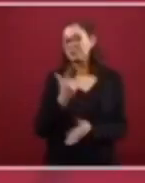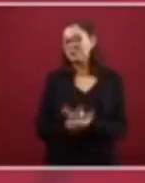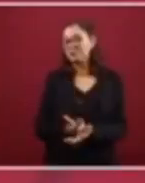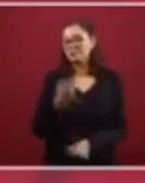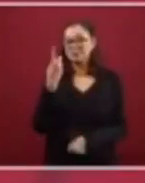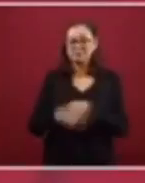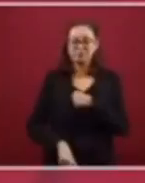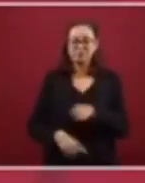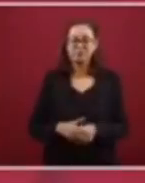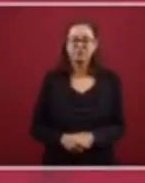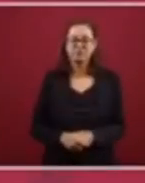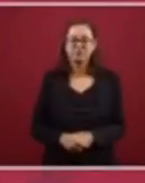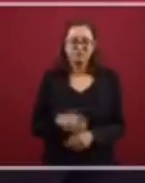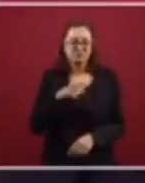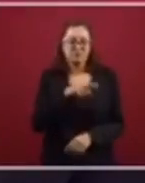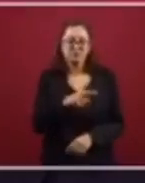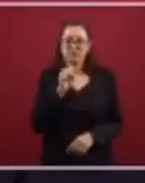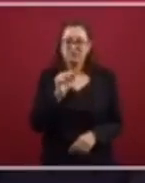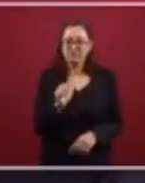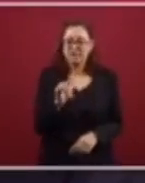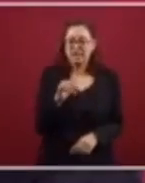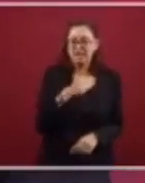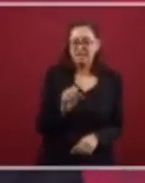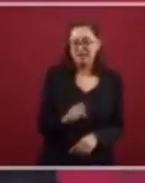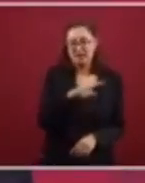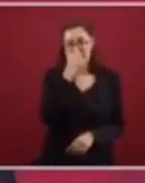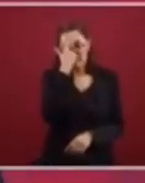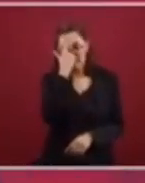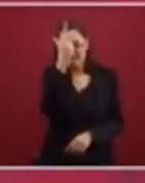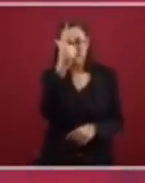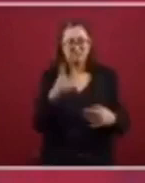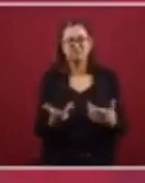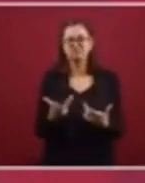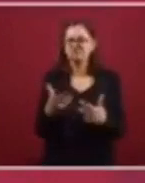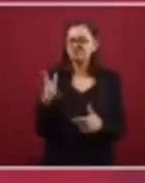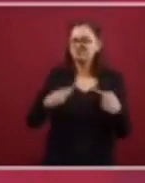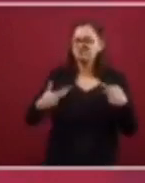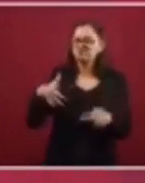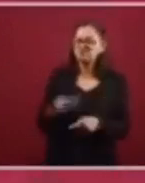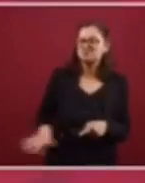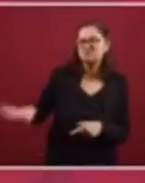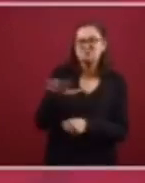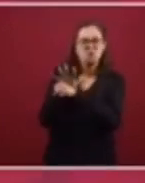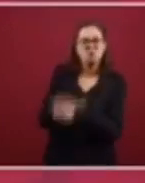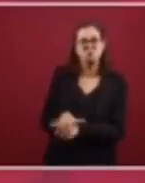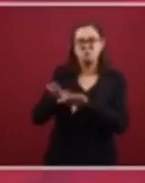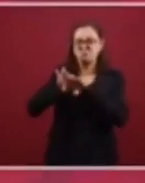De Salinas. Salinas es el padre de la desigualdad moderna.